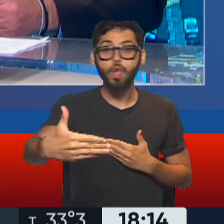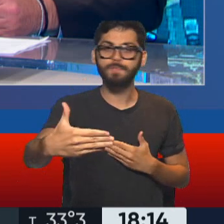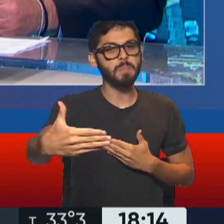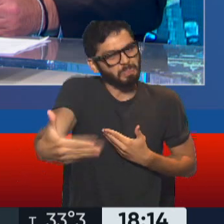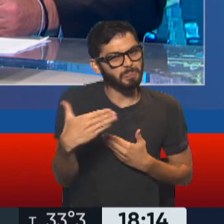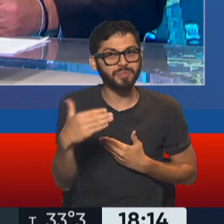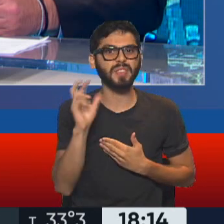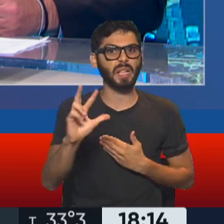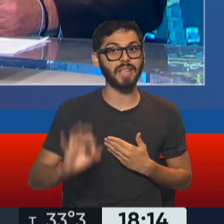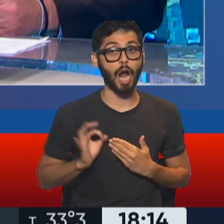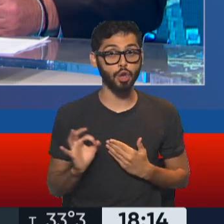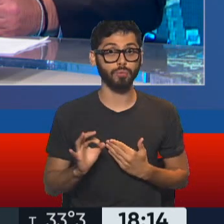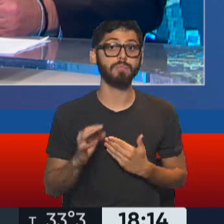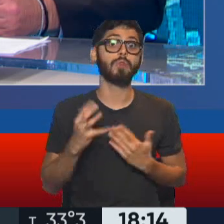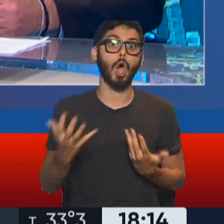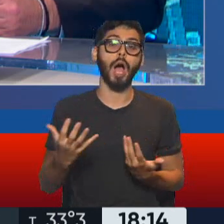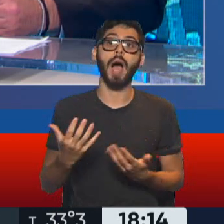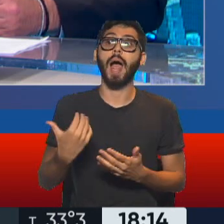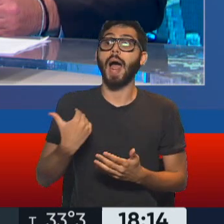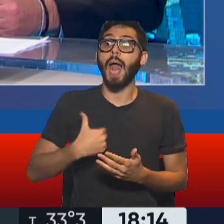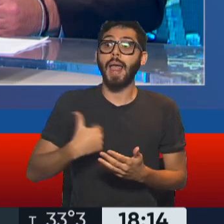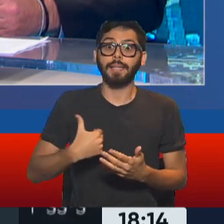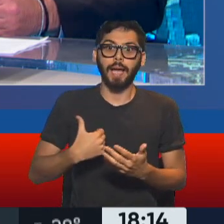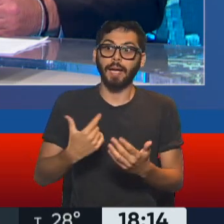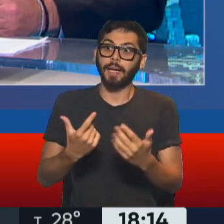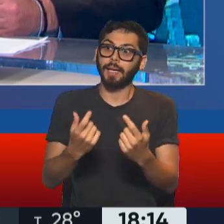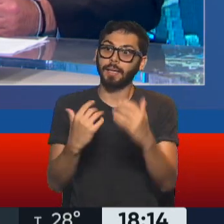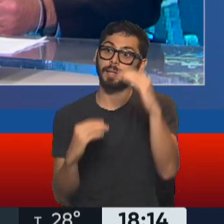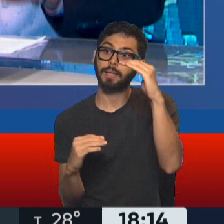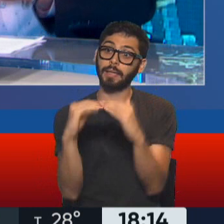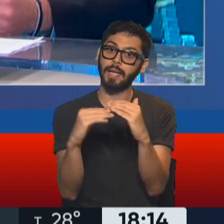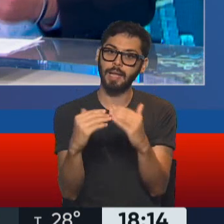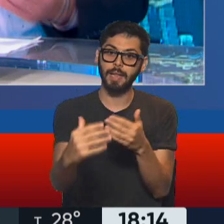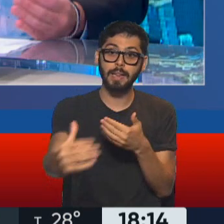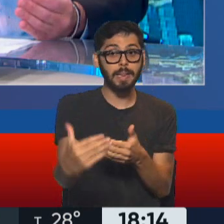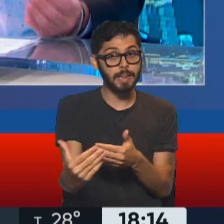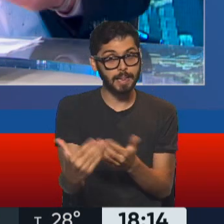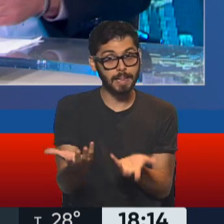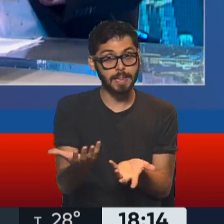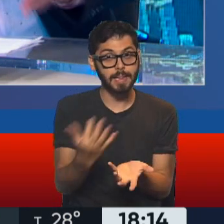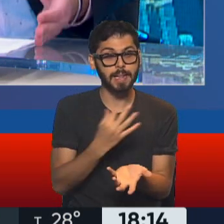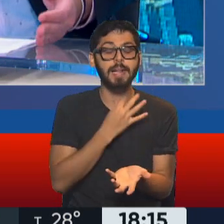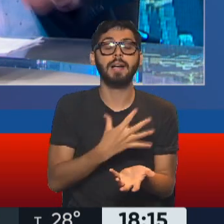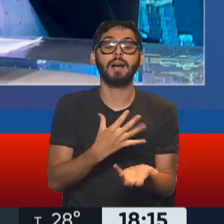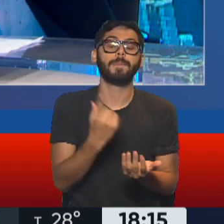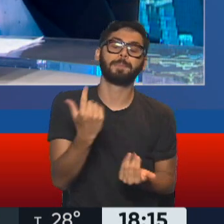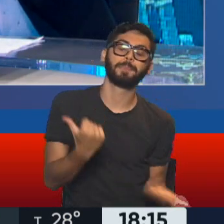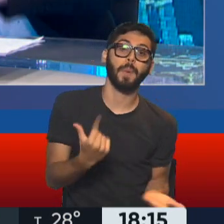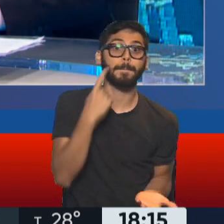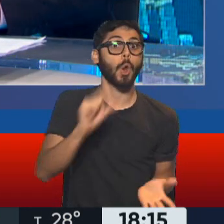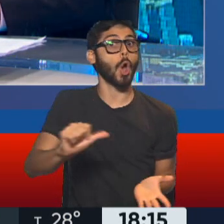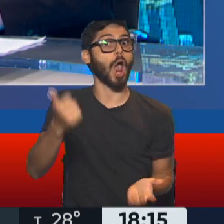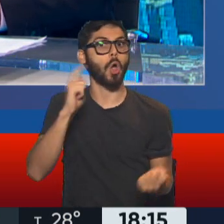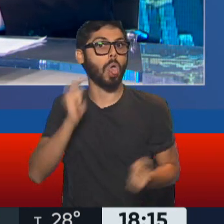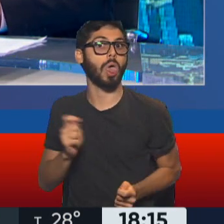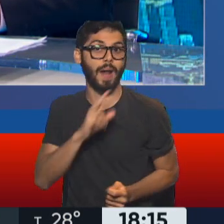que ir recortando ese proceso es más acelerado que lo que quería el Ministerio de Economía. Ahí es donde se dio. ¿Y en qué ganó? En esto. Y ahí es donde